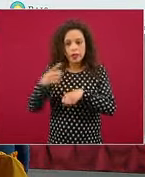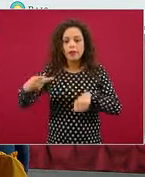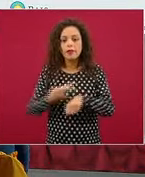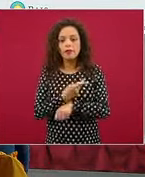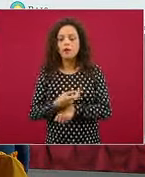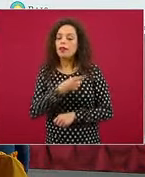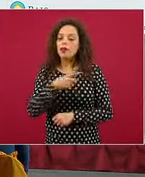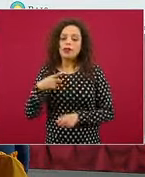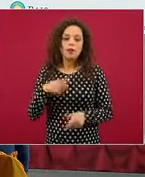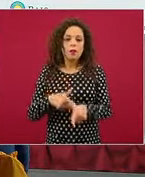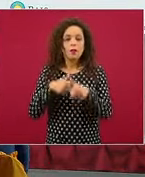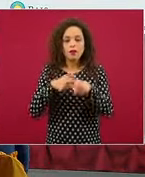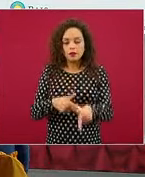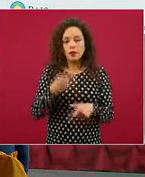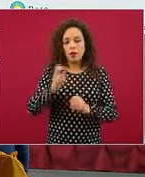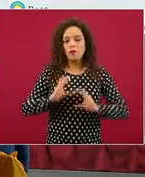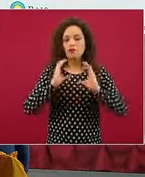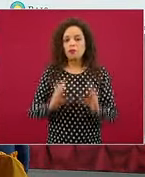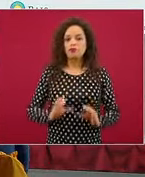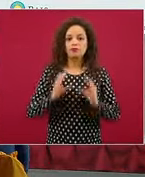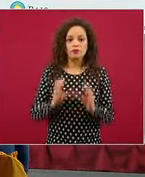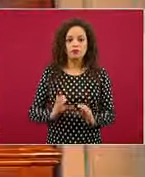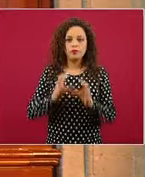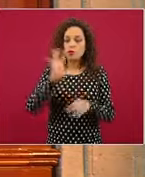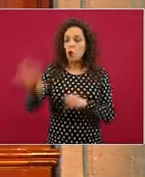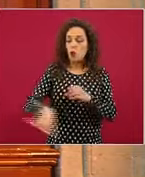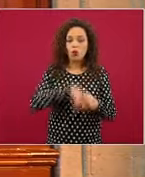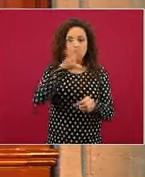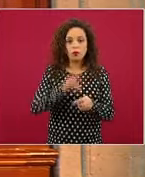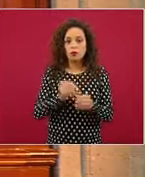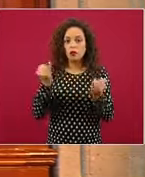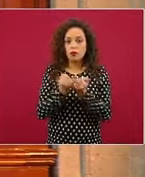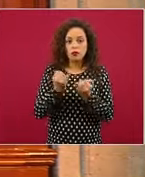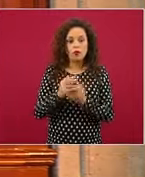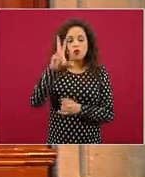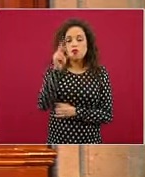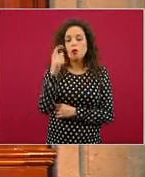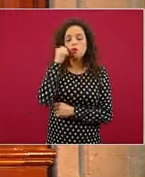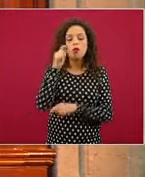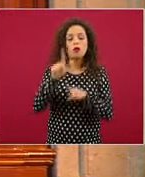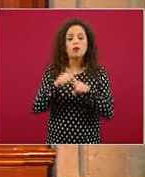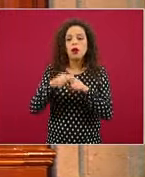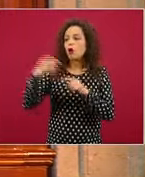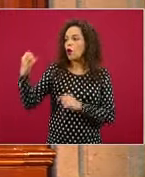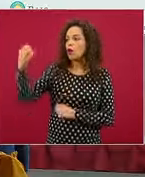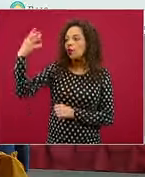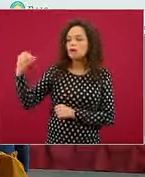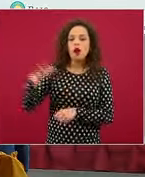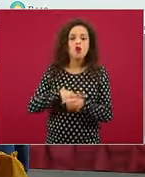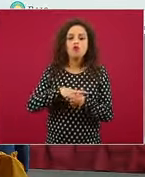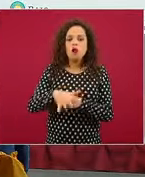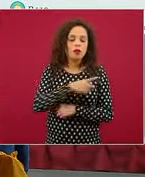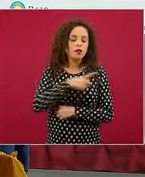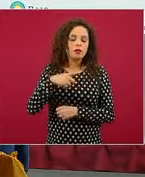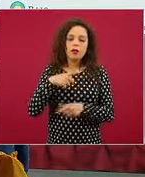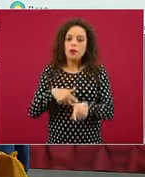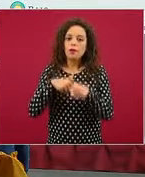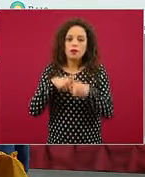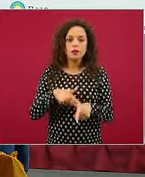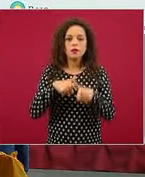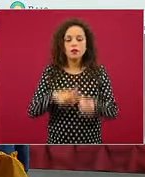aplicando estas actividades. Para todos, independientemente del color en el que nos encontremos, hay que seguir implementando